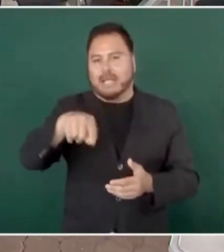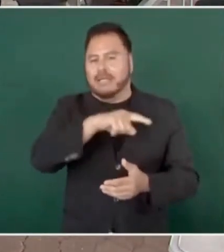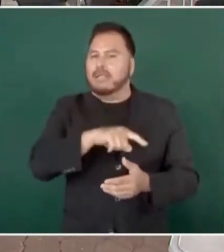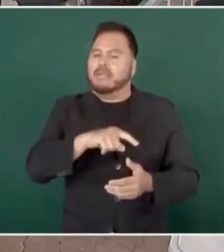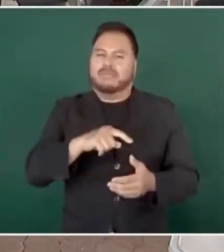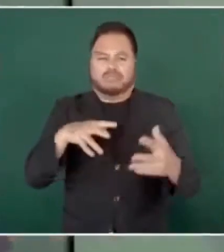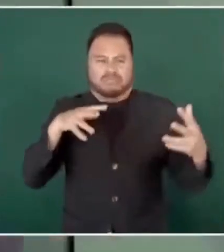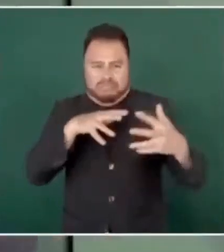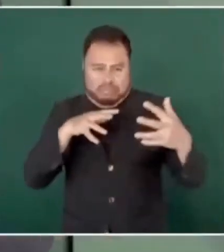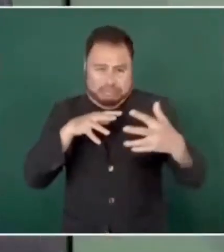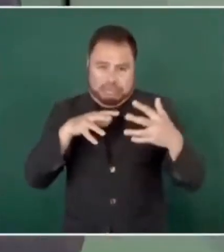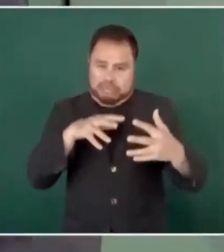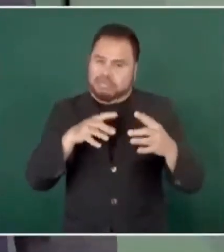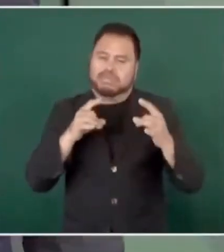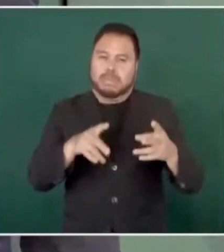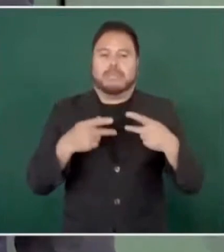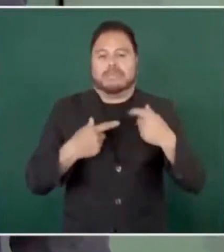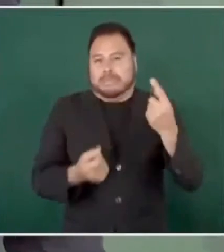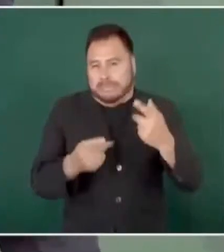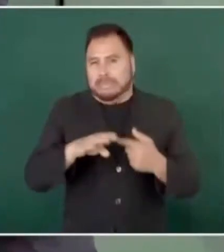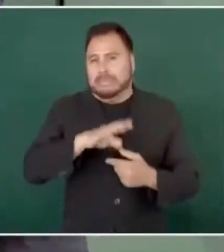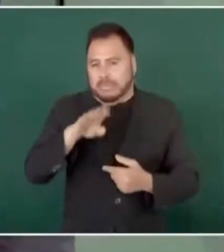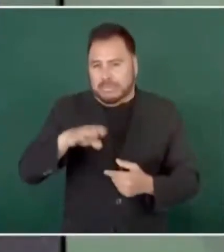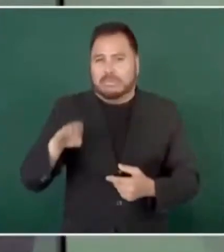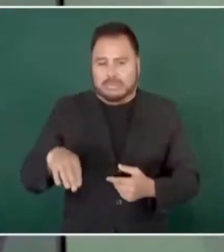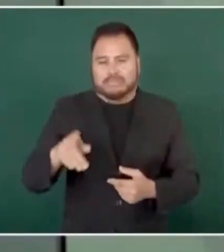Hubo pérdida de vidas humanas,